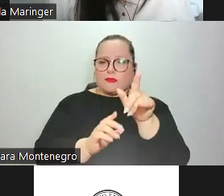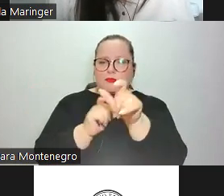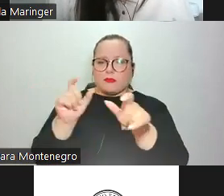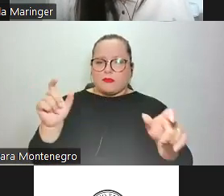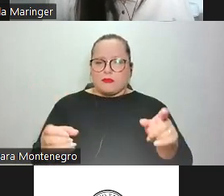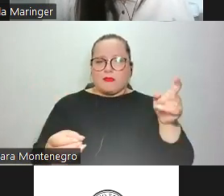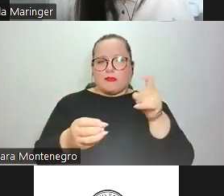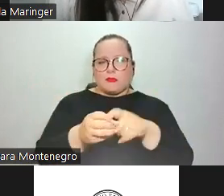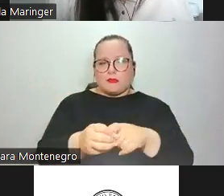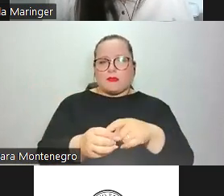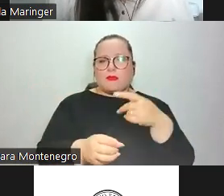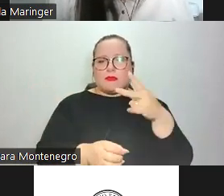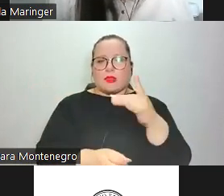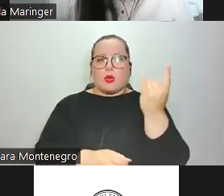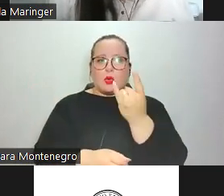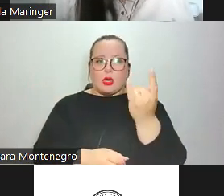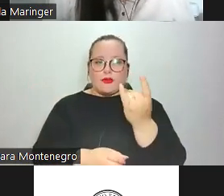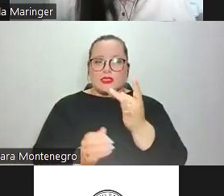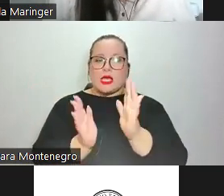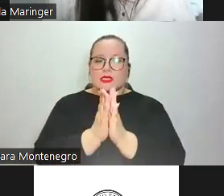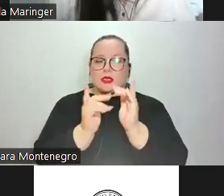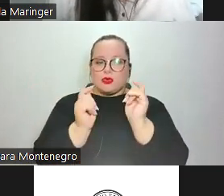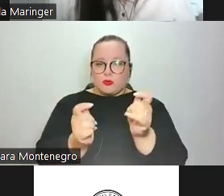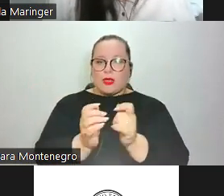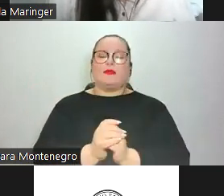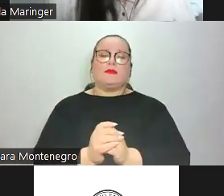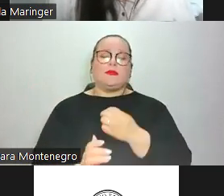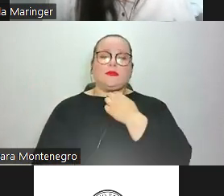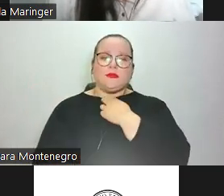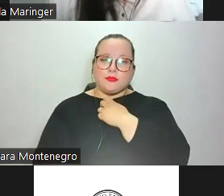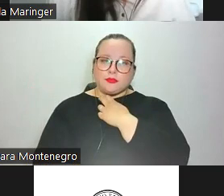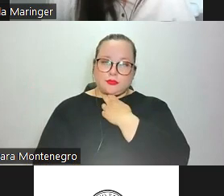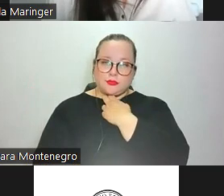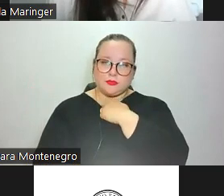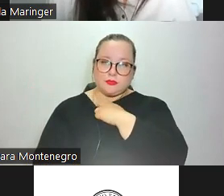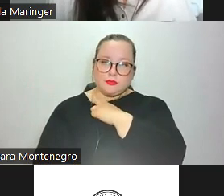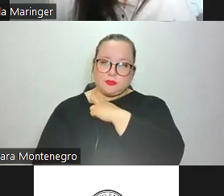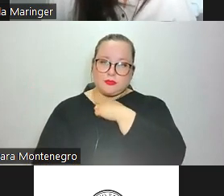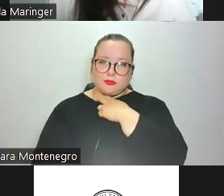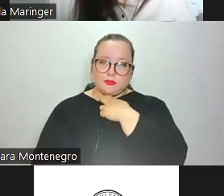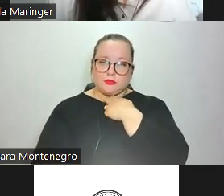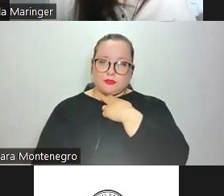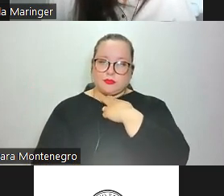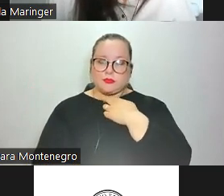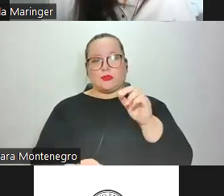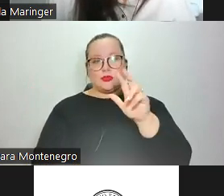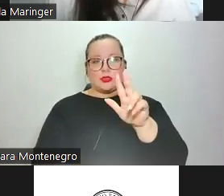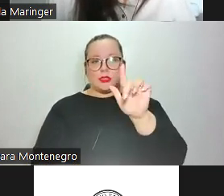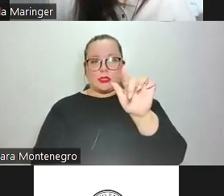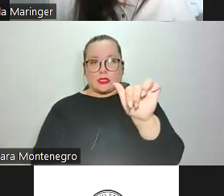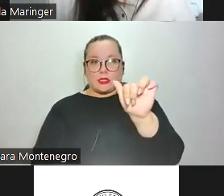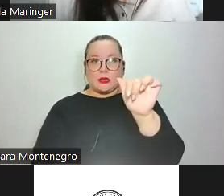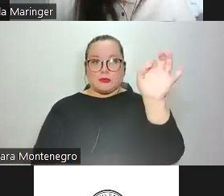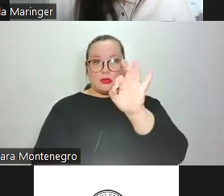conectadas de la Universidad Santo Tomás. De la Ya, única. vamos, miren, un 86% de